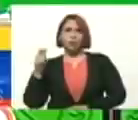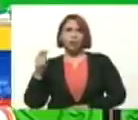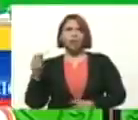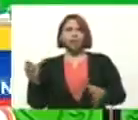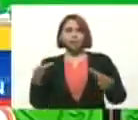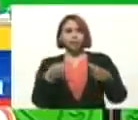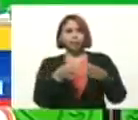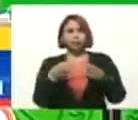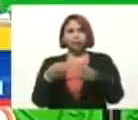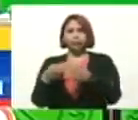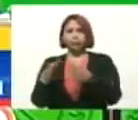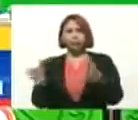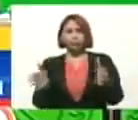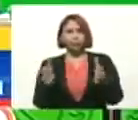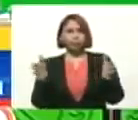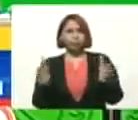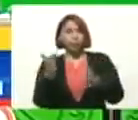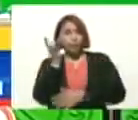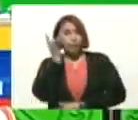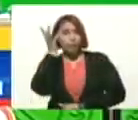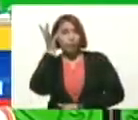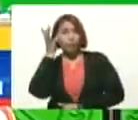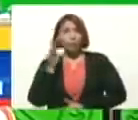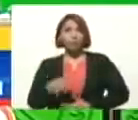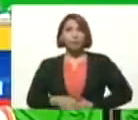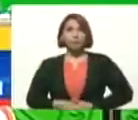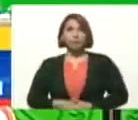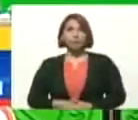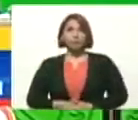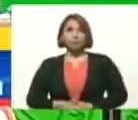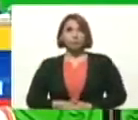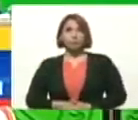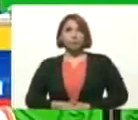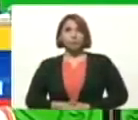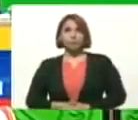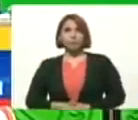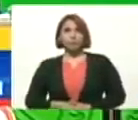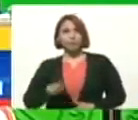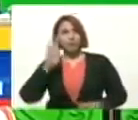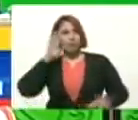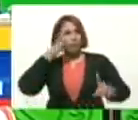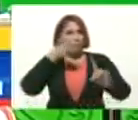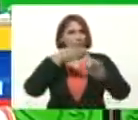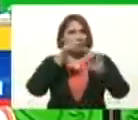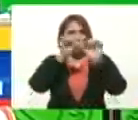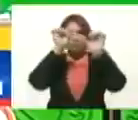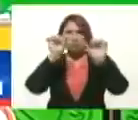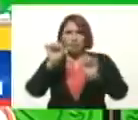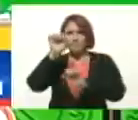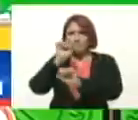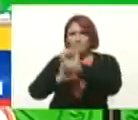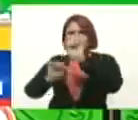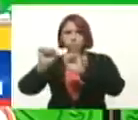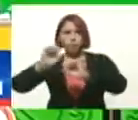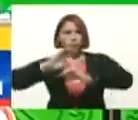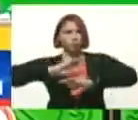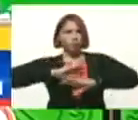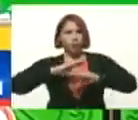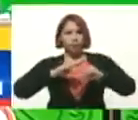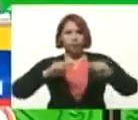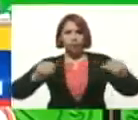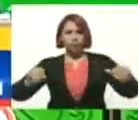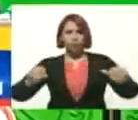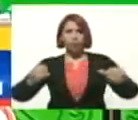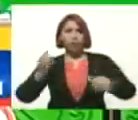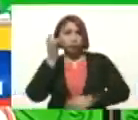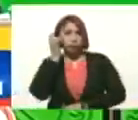organizativas para la creación, en el marco del sistema defensivo territorial, crear